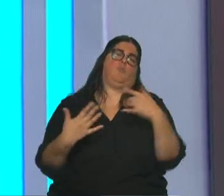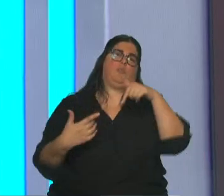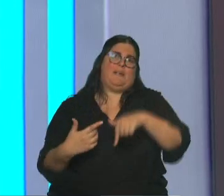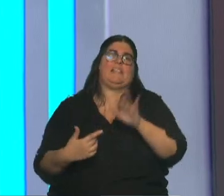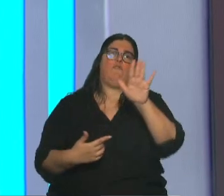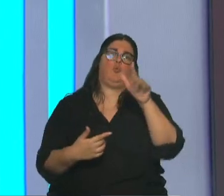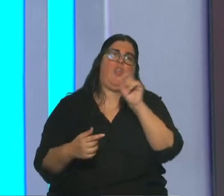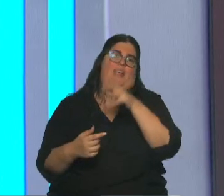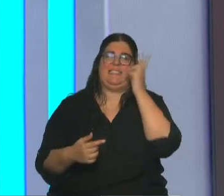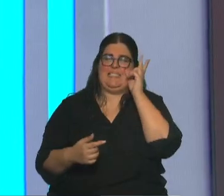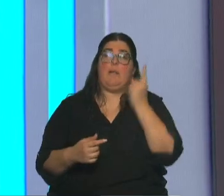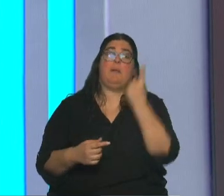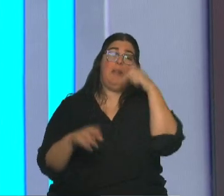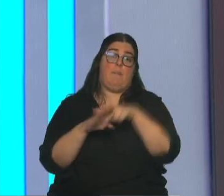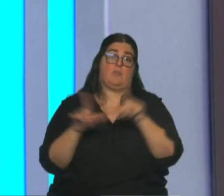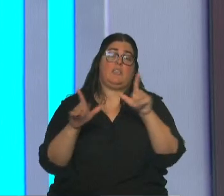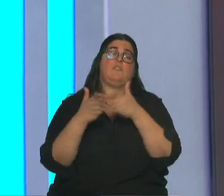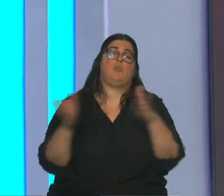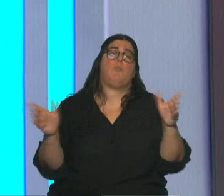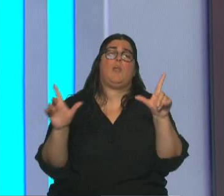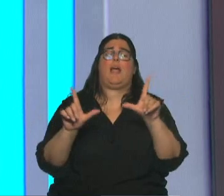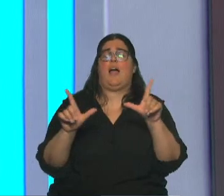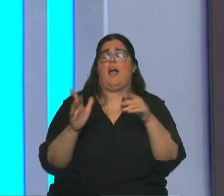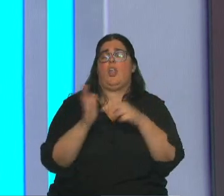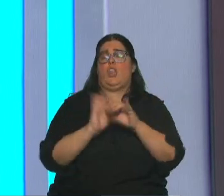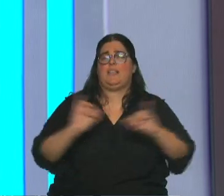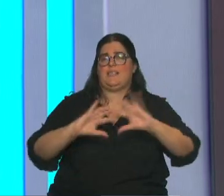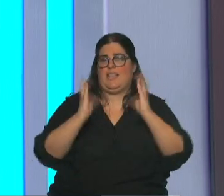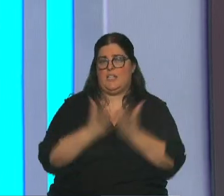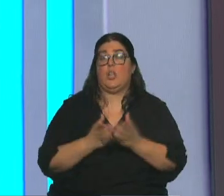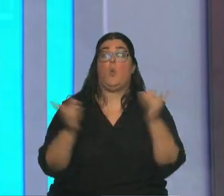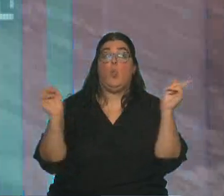Hacemos la primera pausa en Televisión Pública Noticias Internacional. Cuando volvamos, este tema.